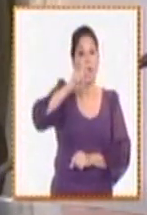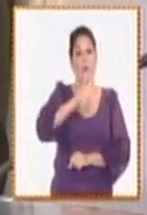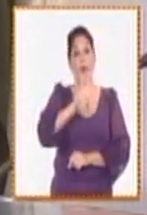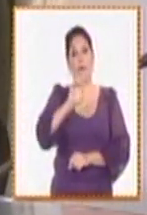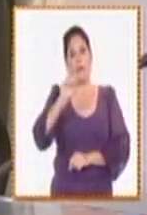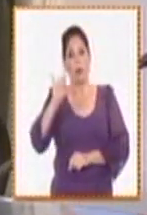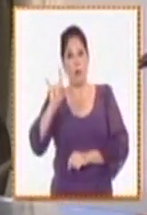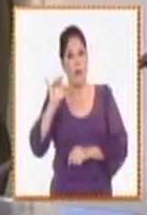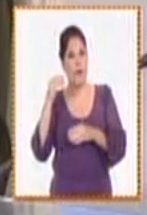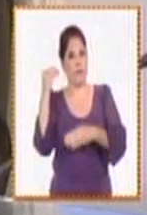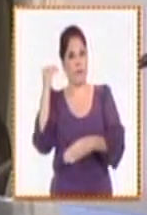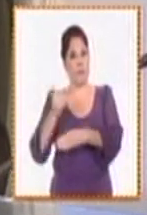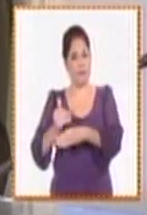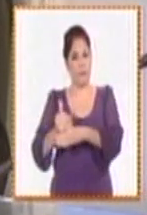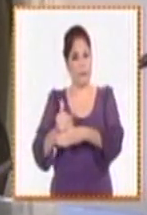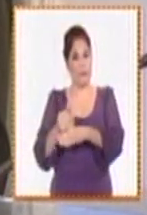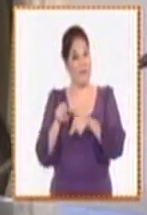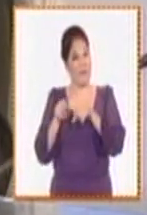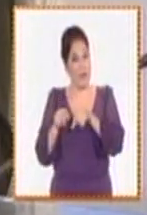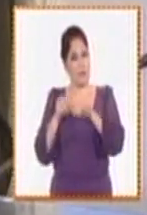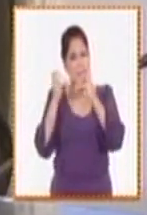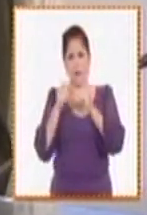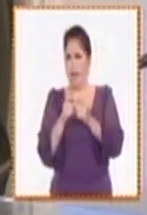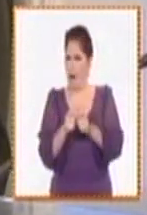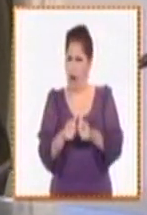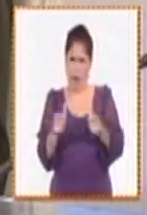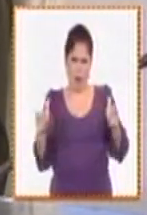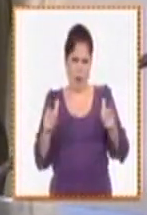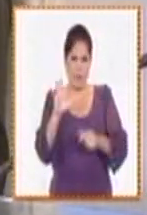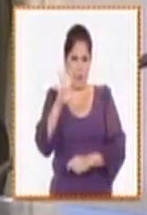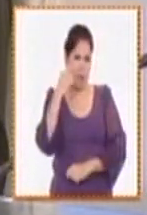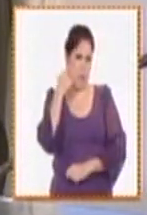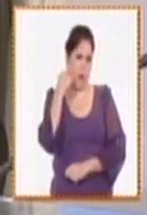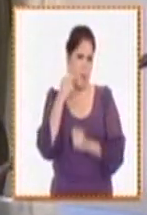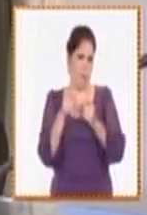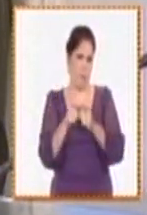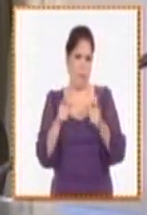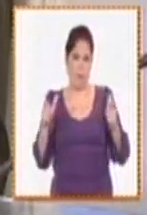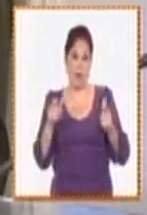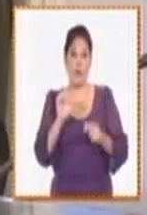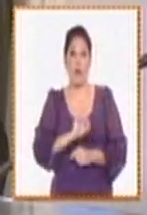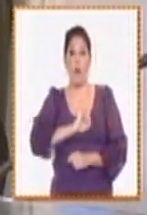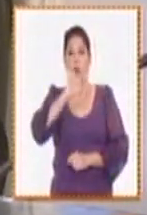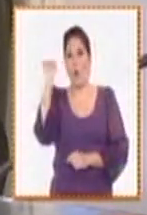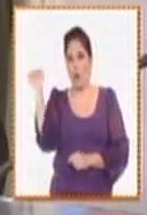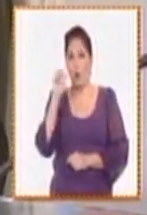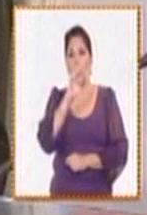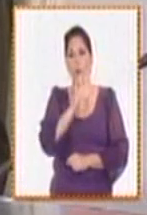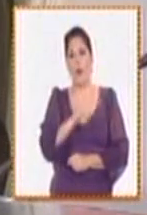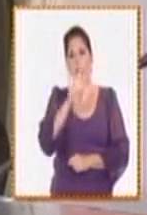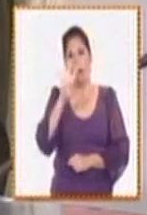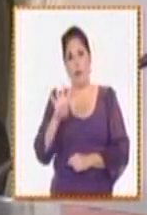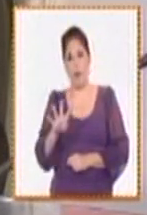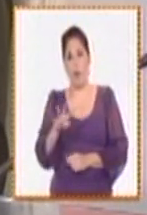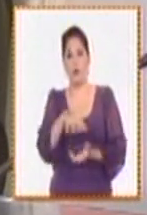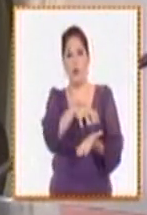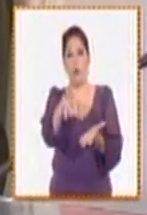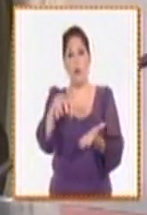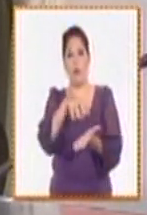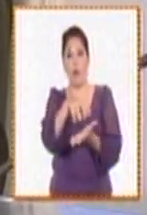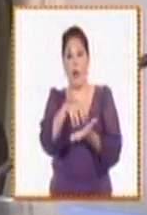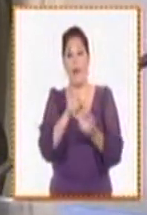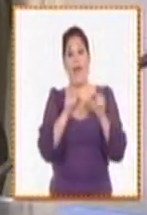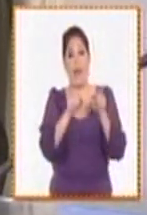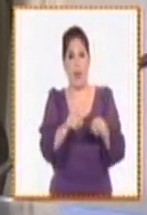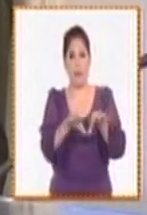49 operaciones, Randy. Esta es la cifra más alta en los últimos 5 años y se logró asegurar 44.96 kilogramos de